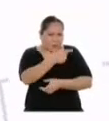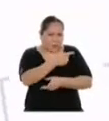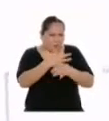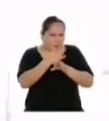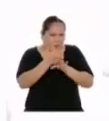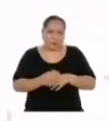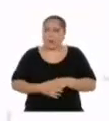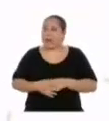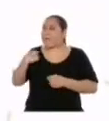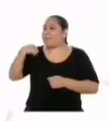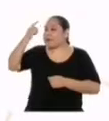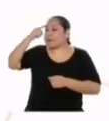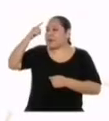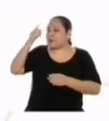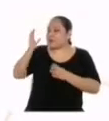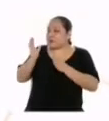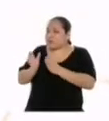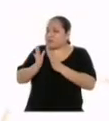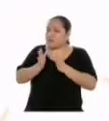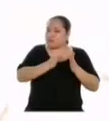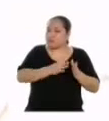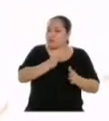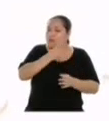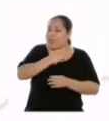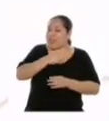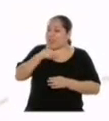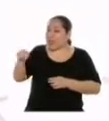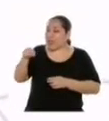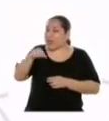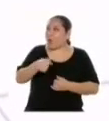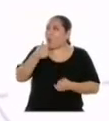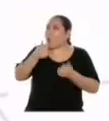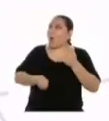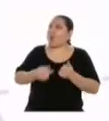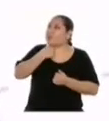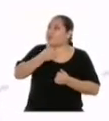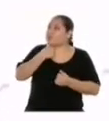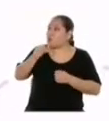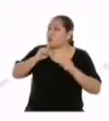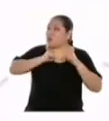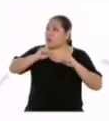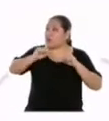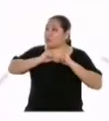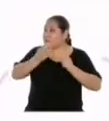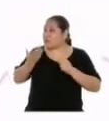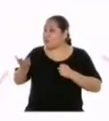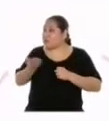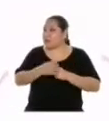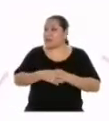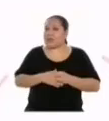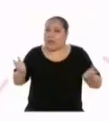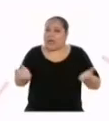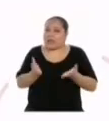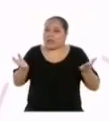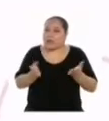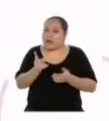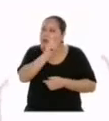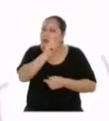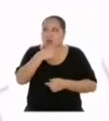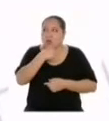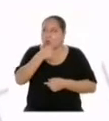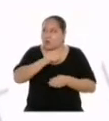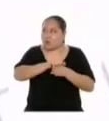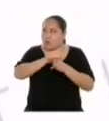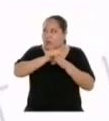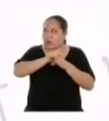Pensamos que se puede detallar por edad las preferencias y, de esa forma, animar a los que no practican ejercicios. Además,